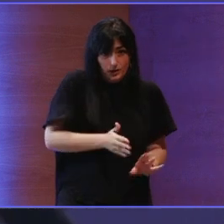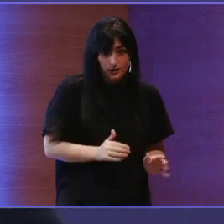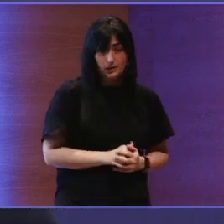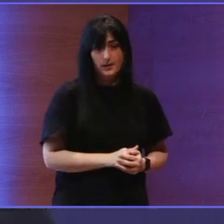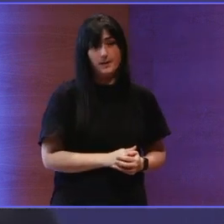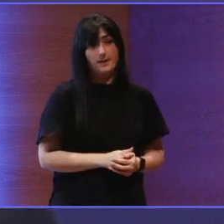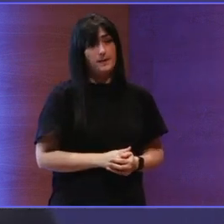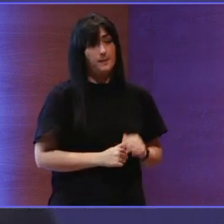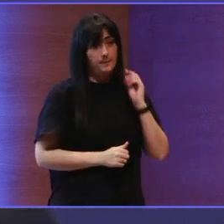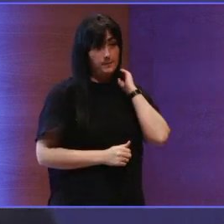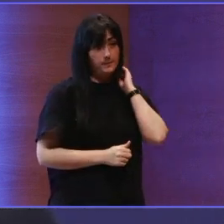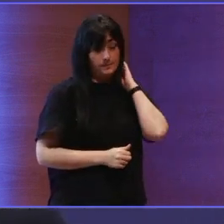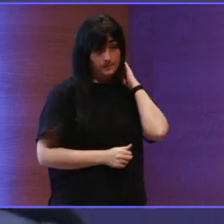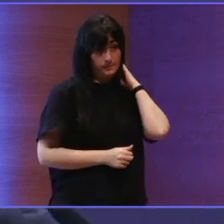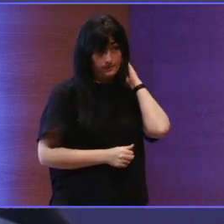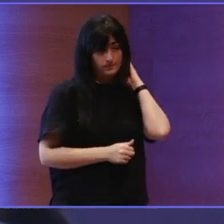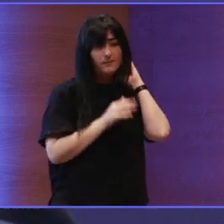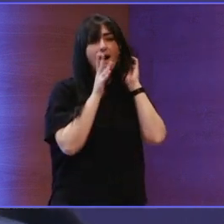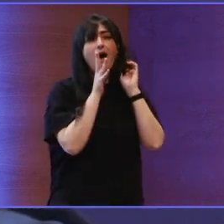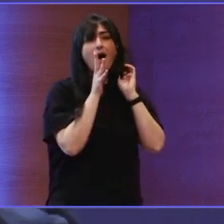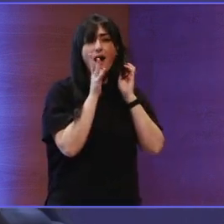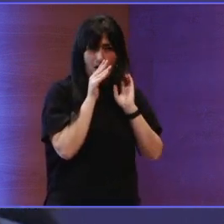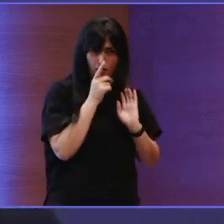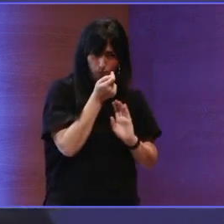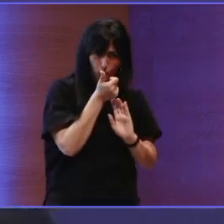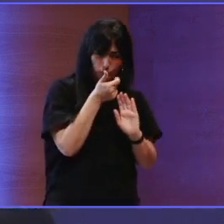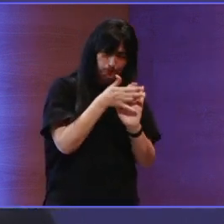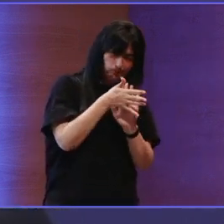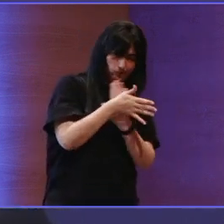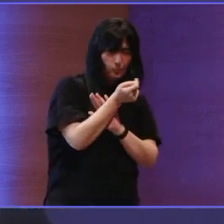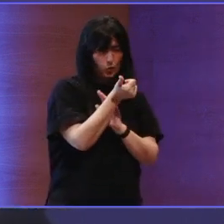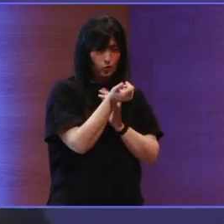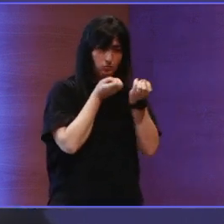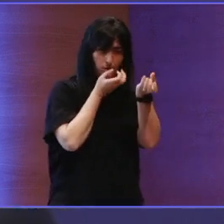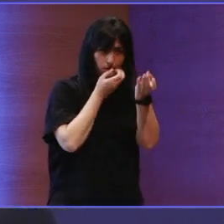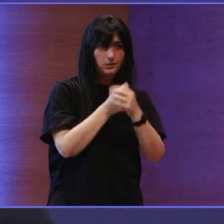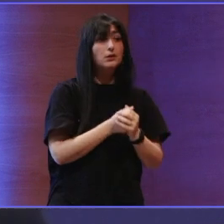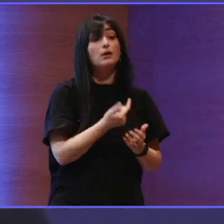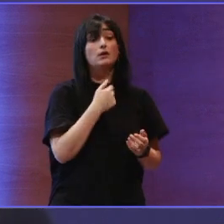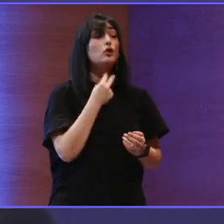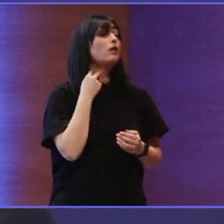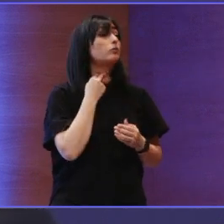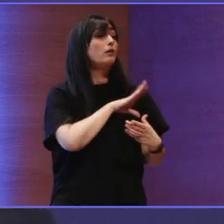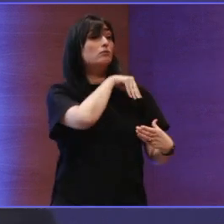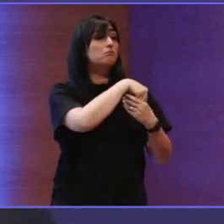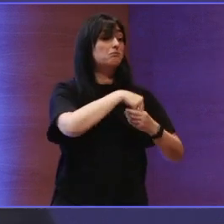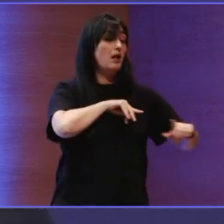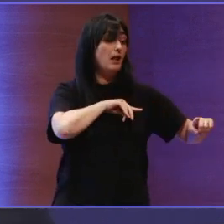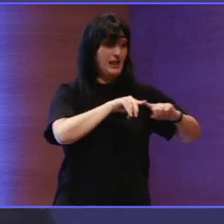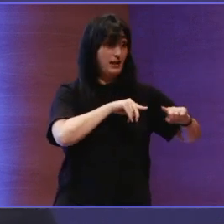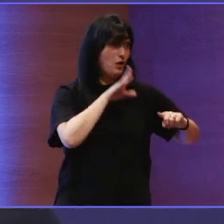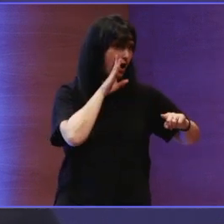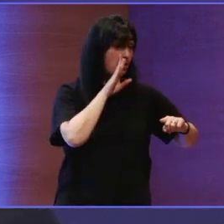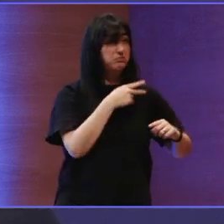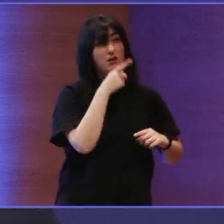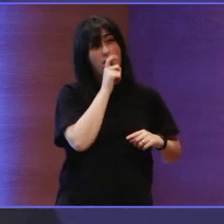qué Por eh Ahora voy a entrar un poco En clave de relato yo entré en la diputación en esta dirección el año 2015